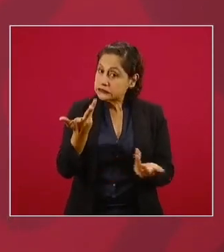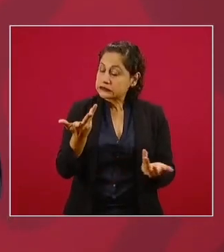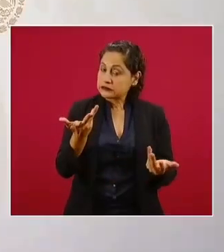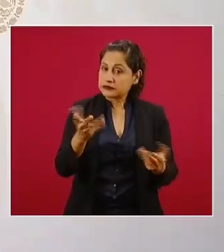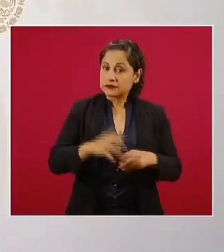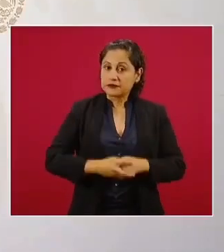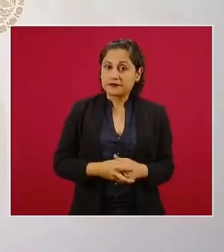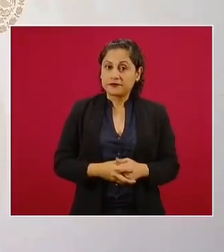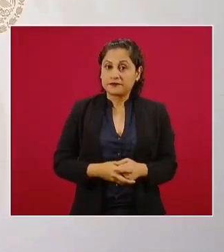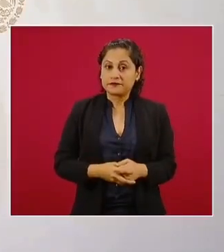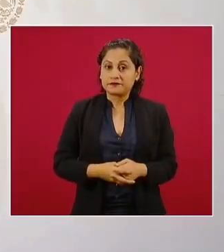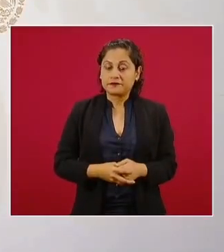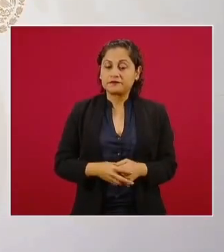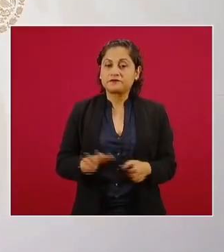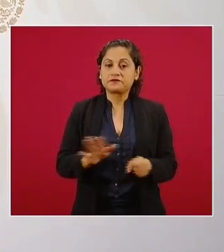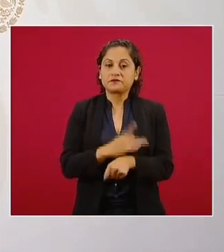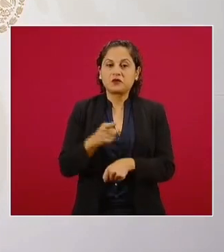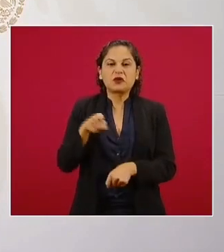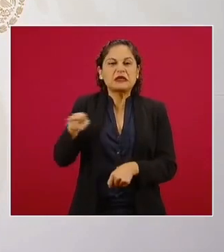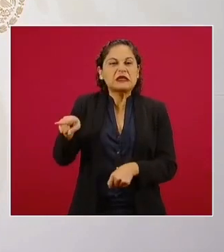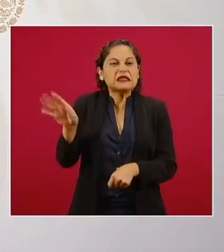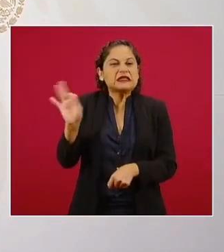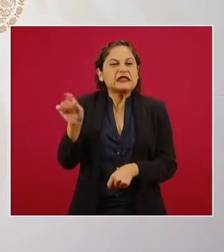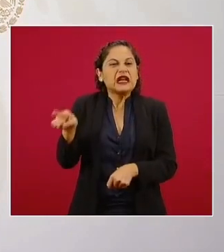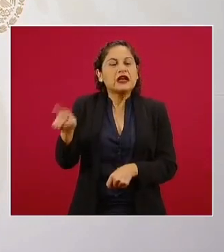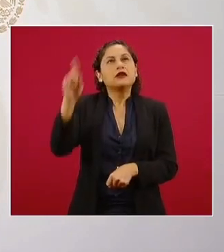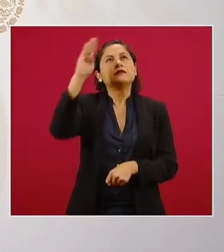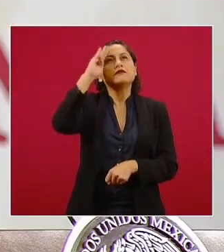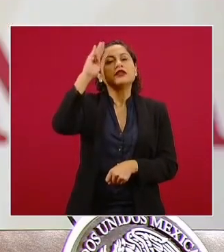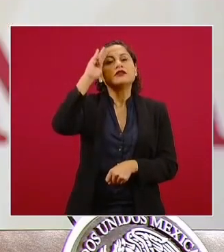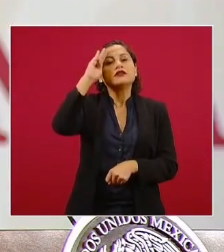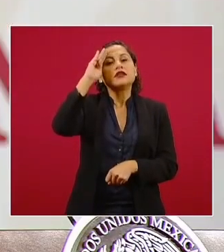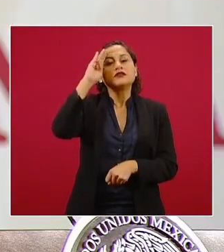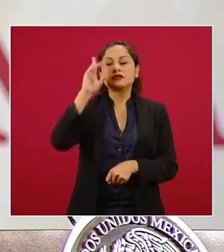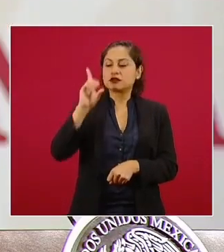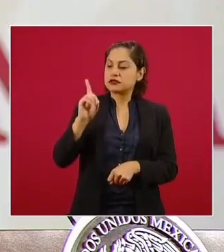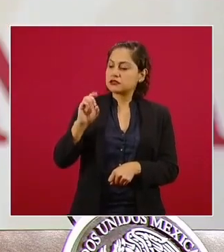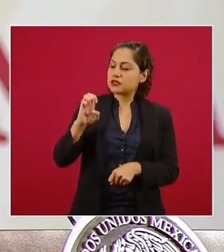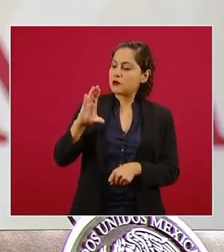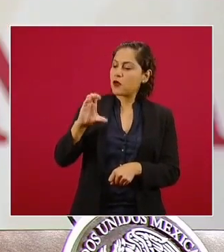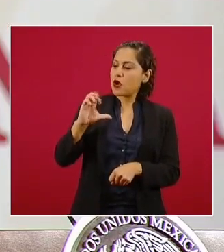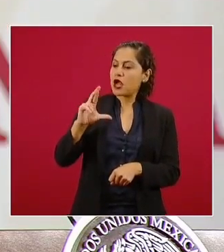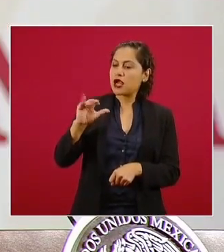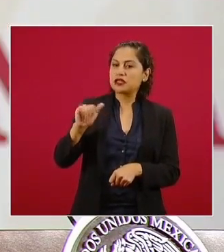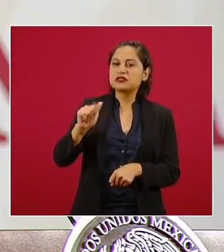Es puro poder sin pueblo.